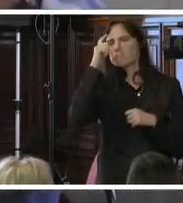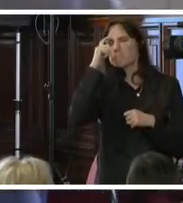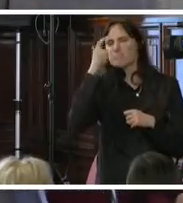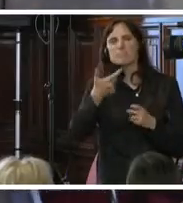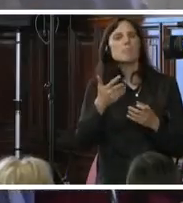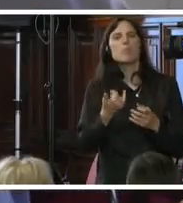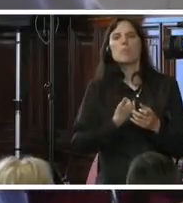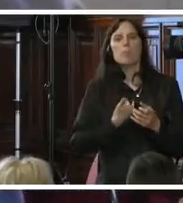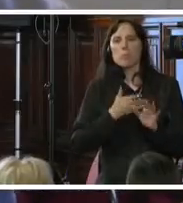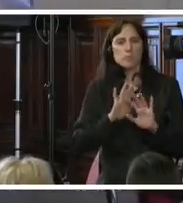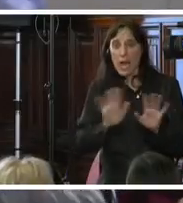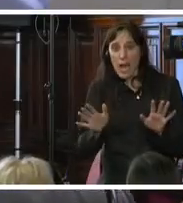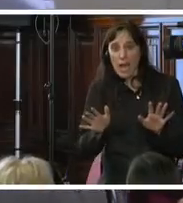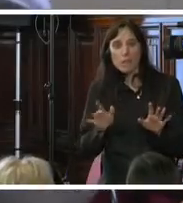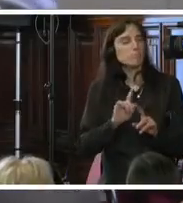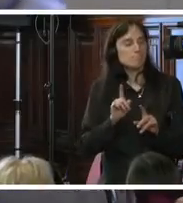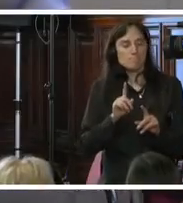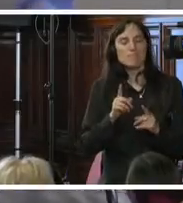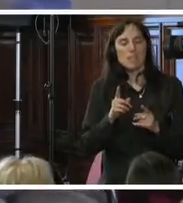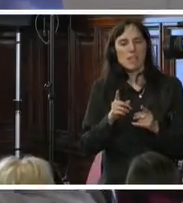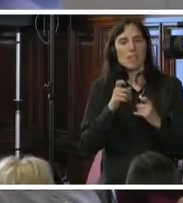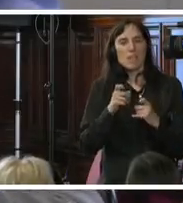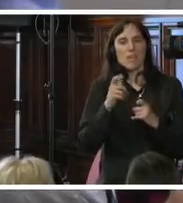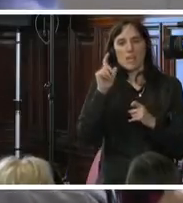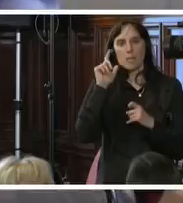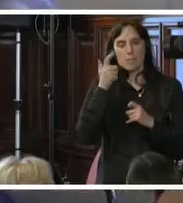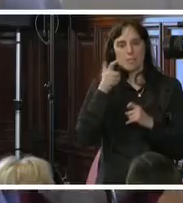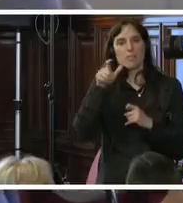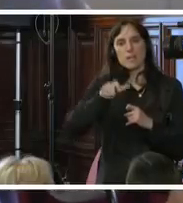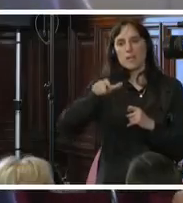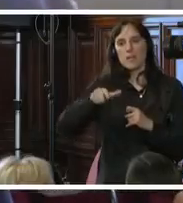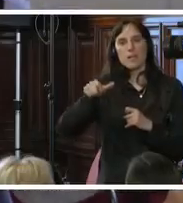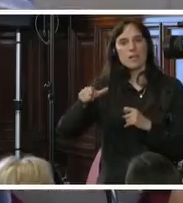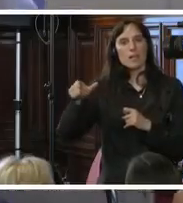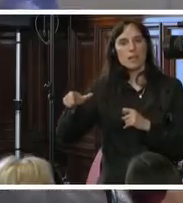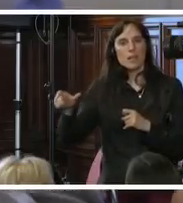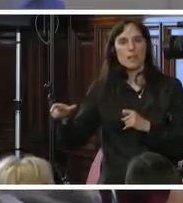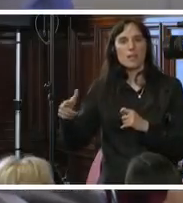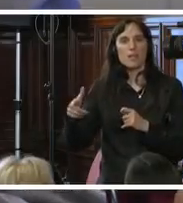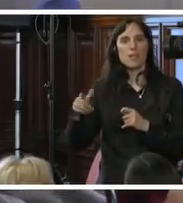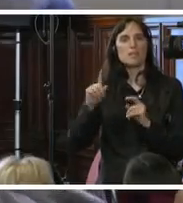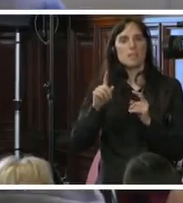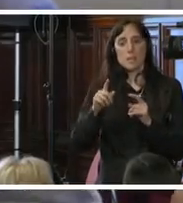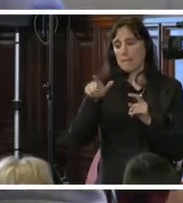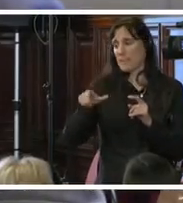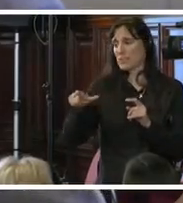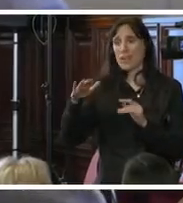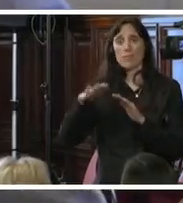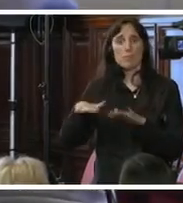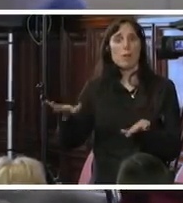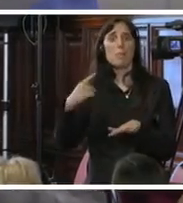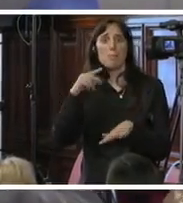no importa, no es suficiente, porque los que cambiamos son los denominados normales. El problema son